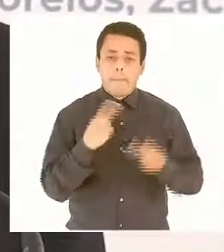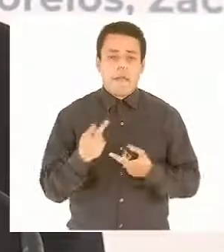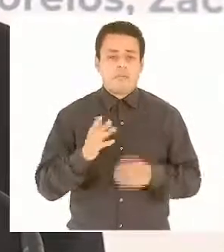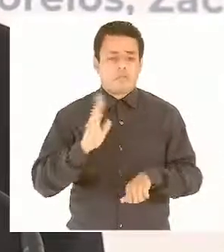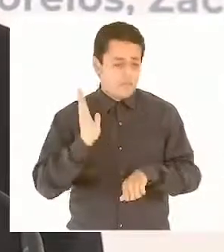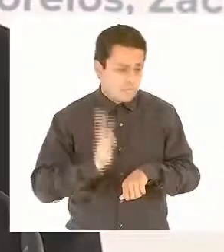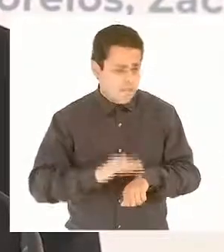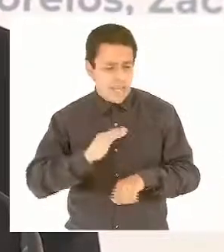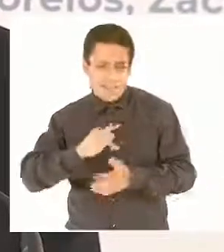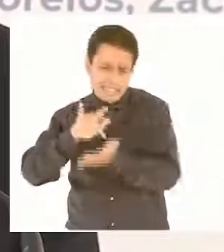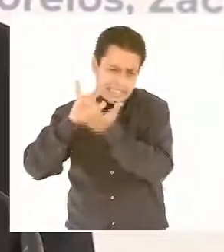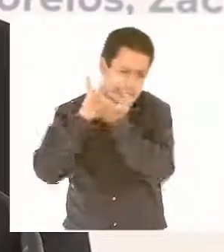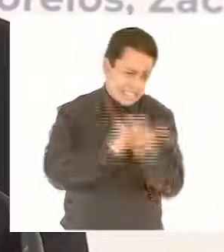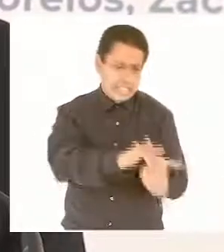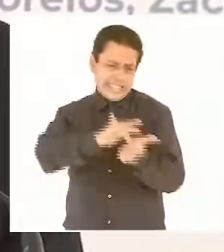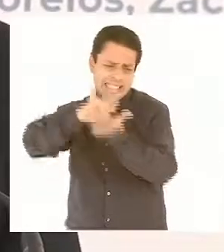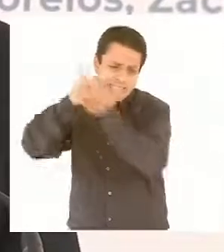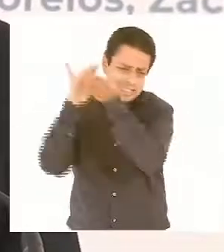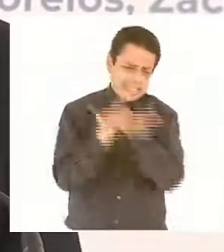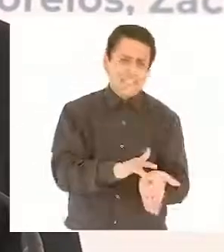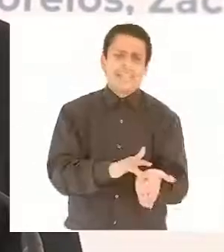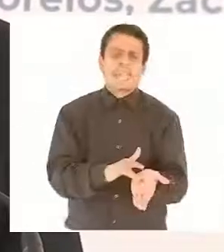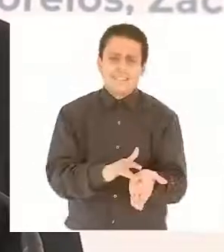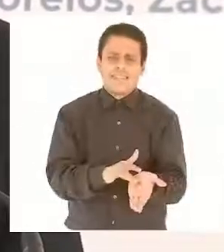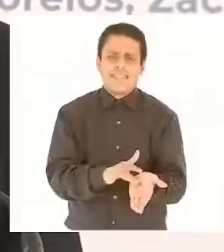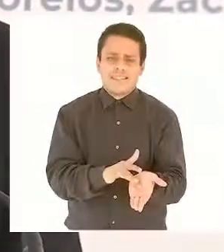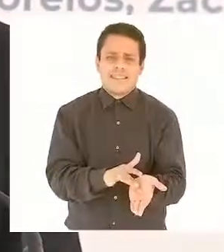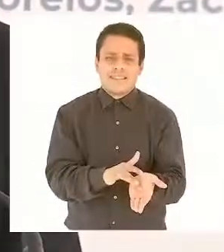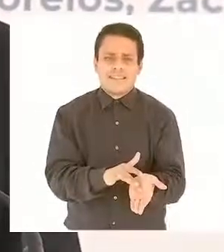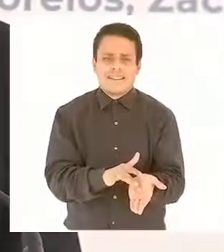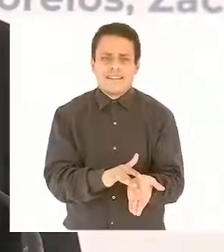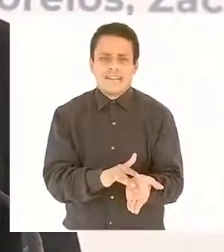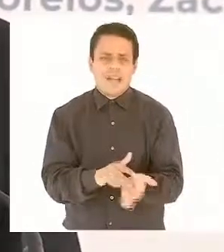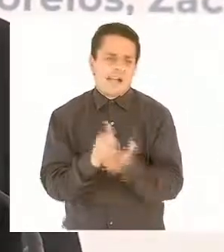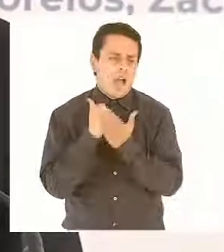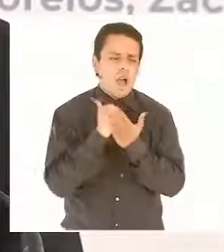regresar al campo, a arraigar a los